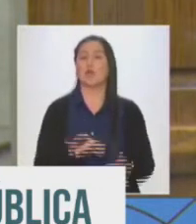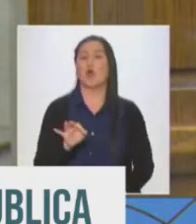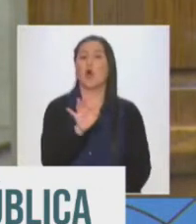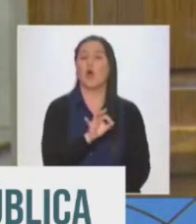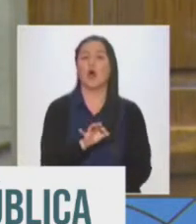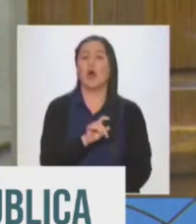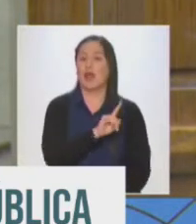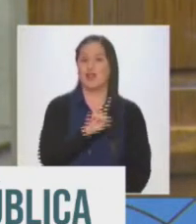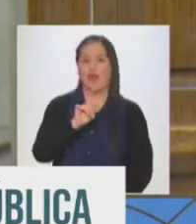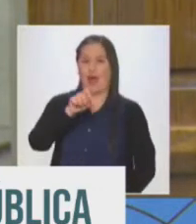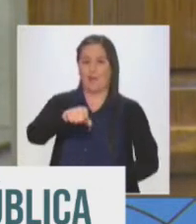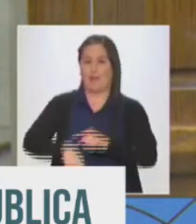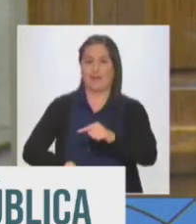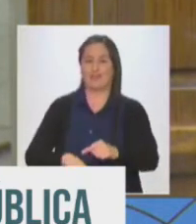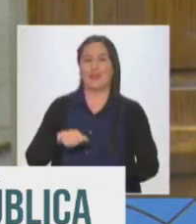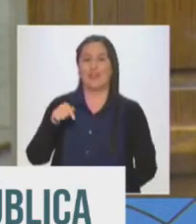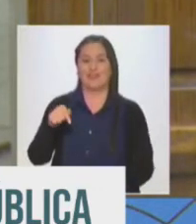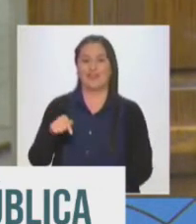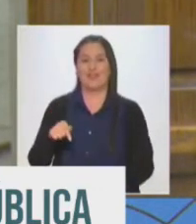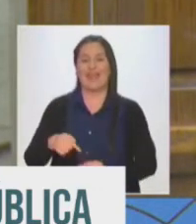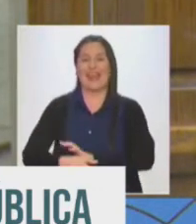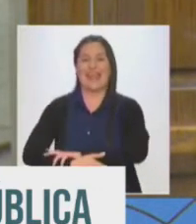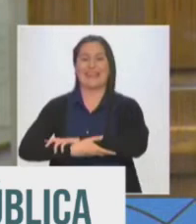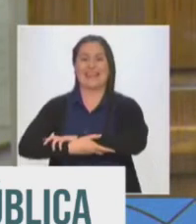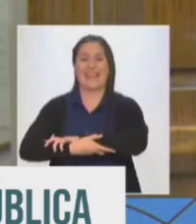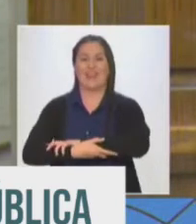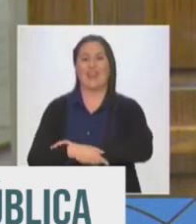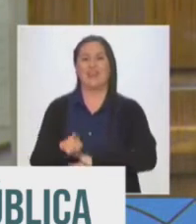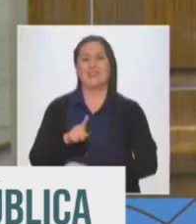aprobación del Tratado de Escazú.